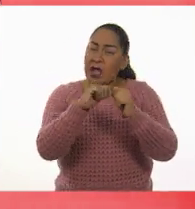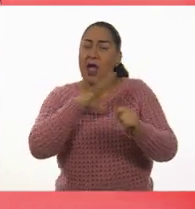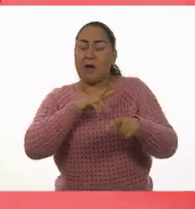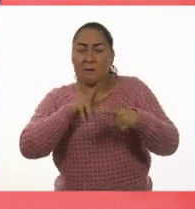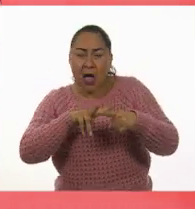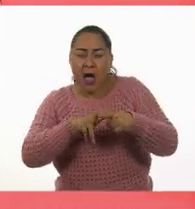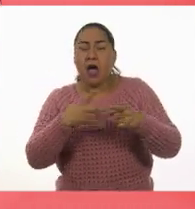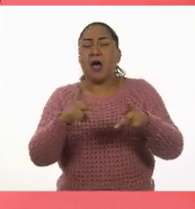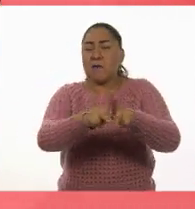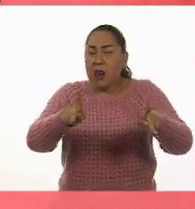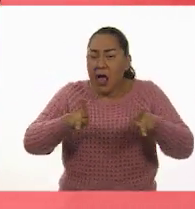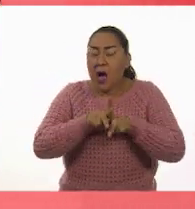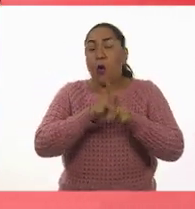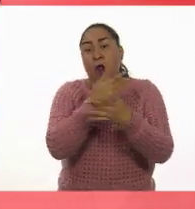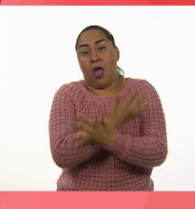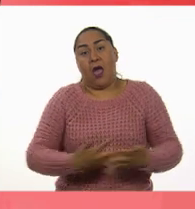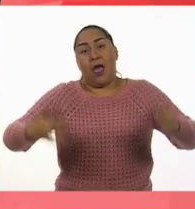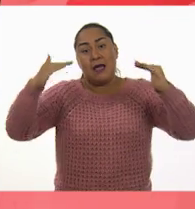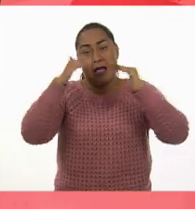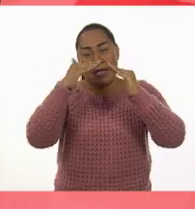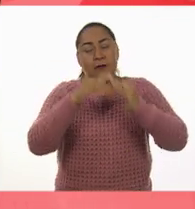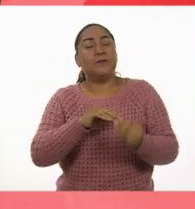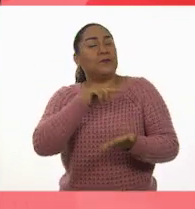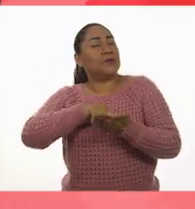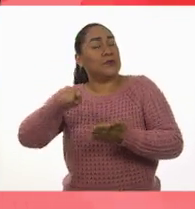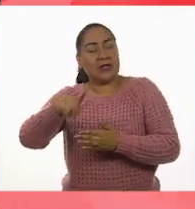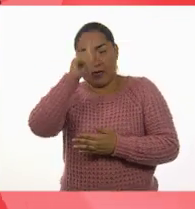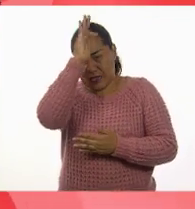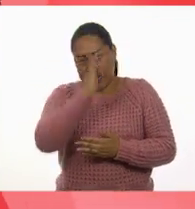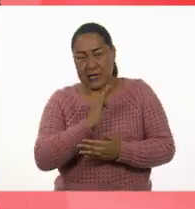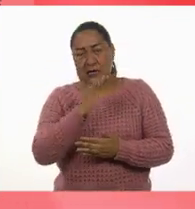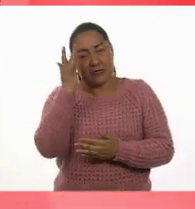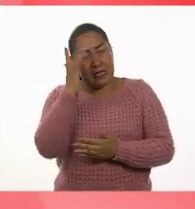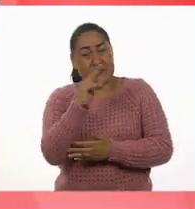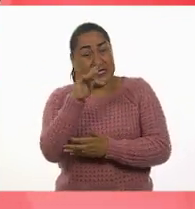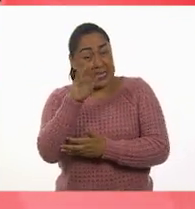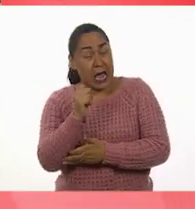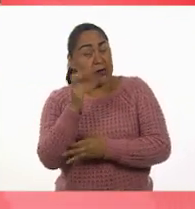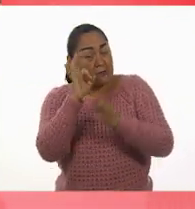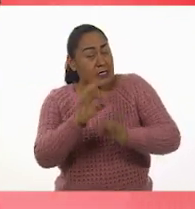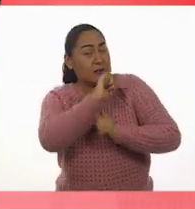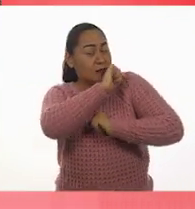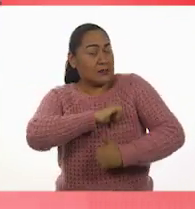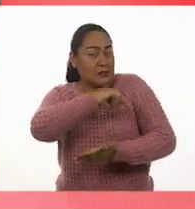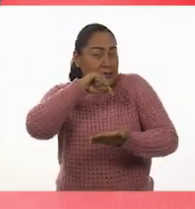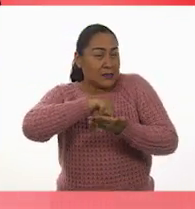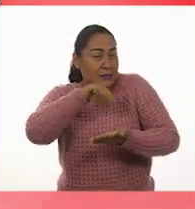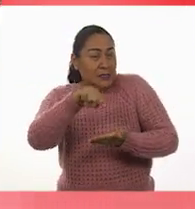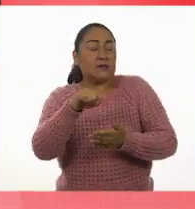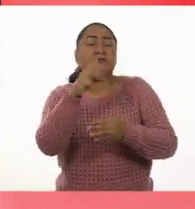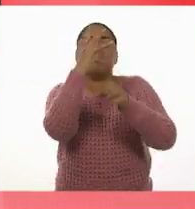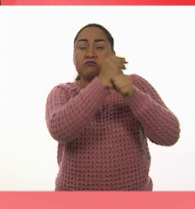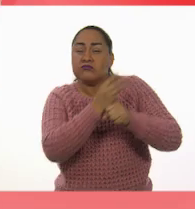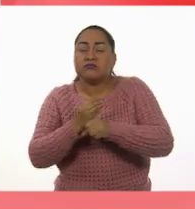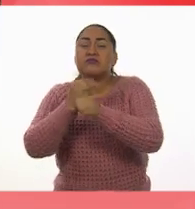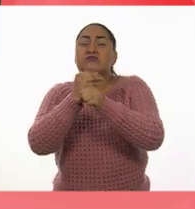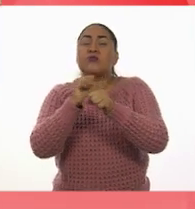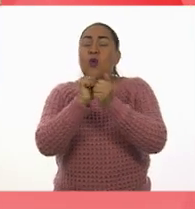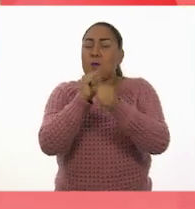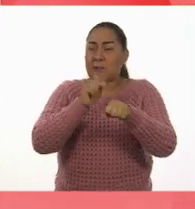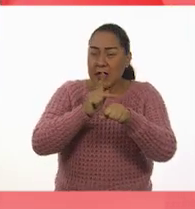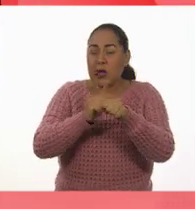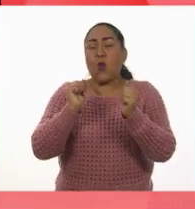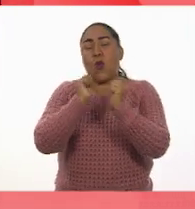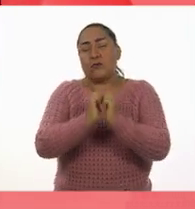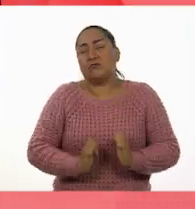y pintorescas casonas. La iglesia de Santa Prisca es el corazón de esta ciudad. Su cúpula de talavera y sus dos torres de